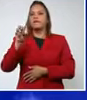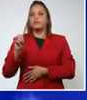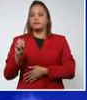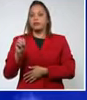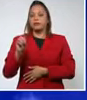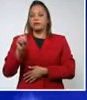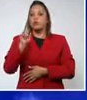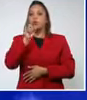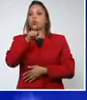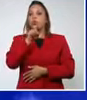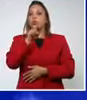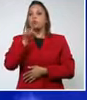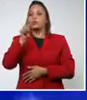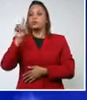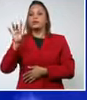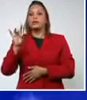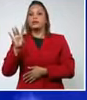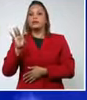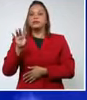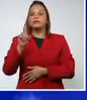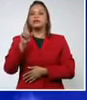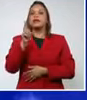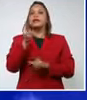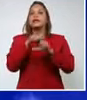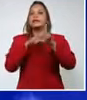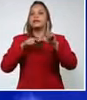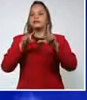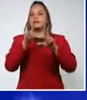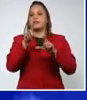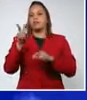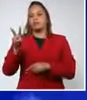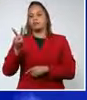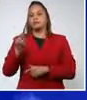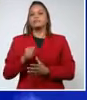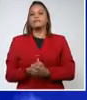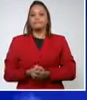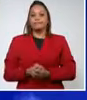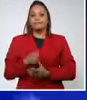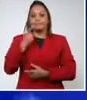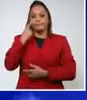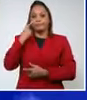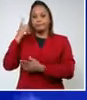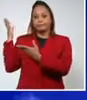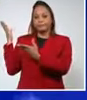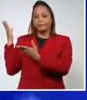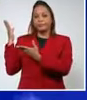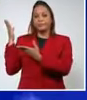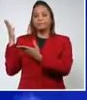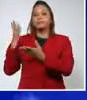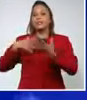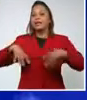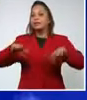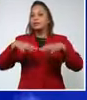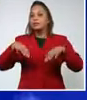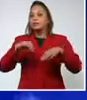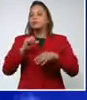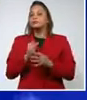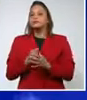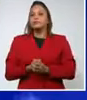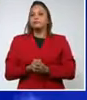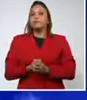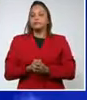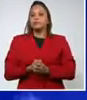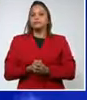20, Cotorro 15 y Regla 12. Ahí tienen ustedes el comportamiento de los